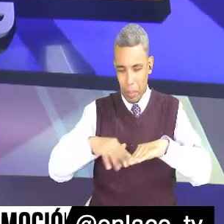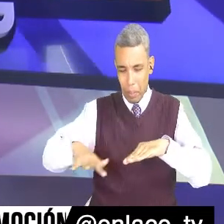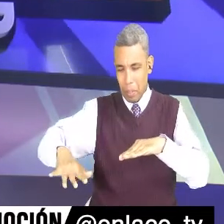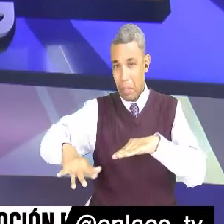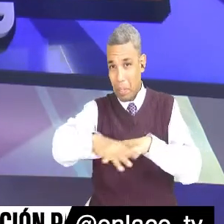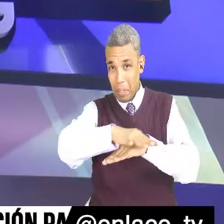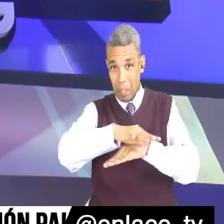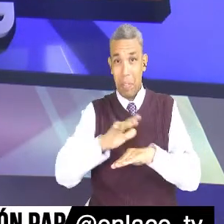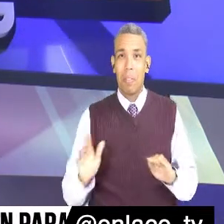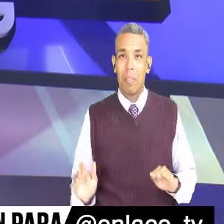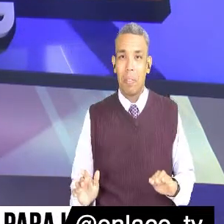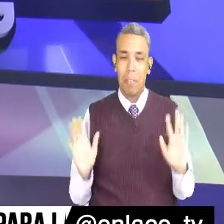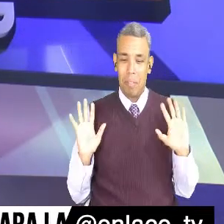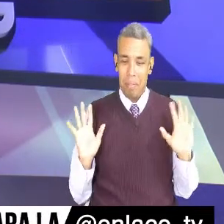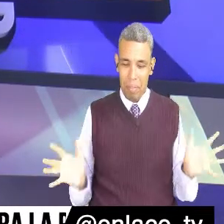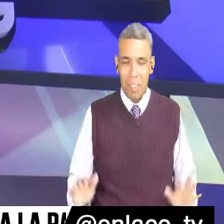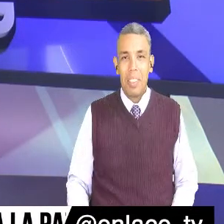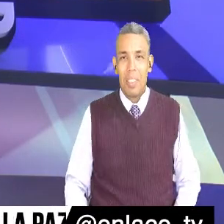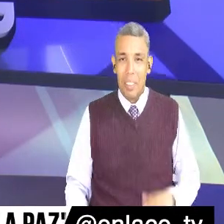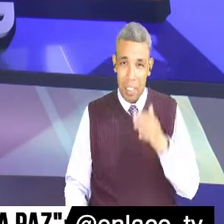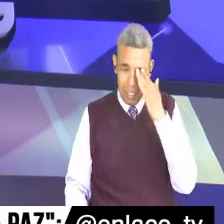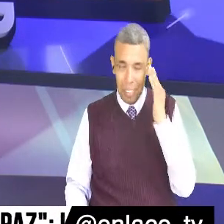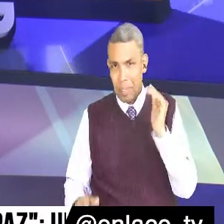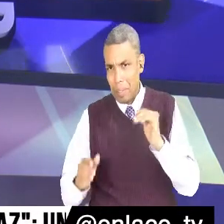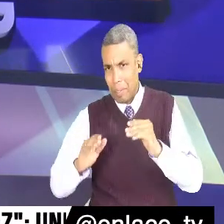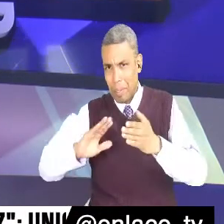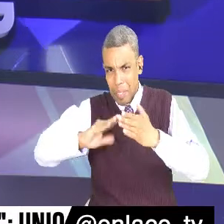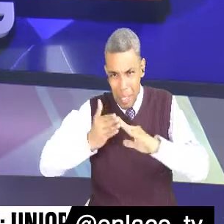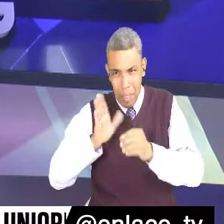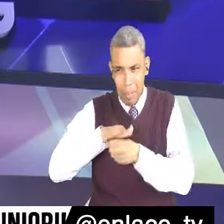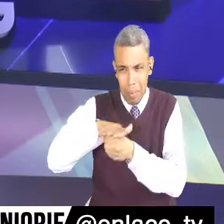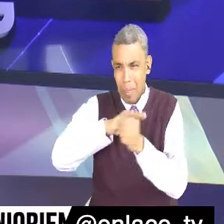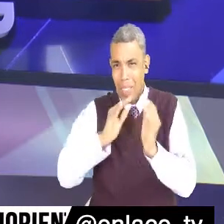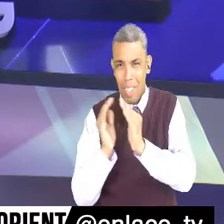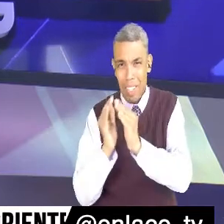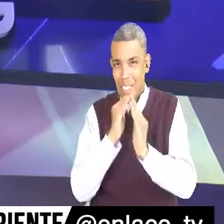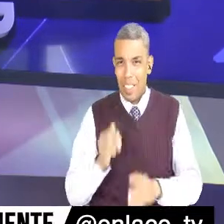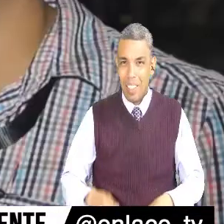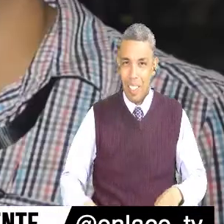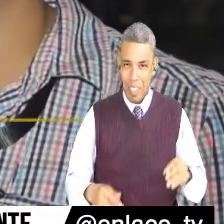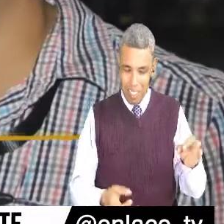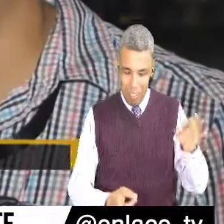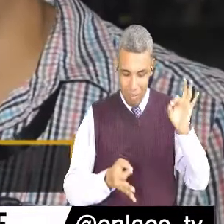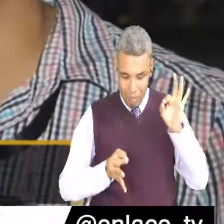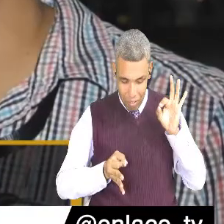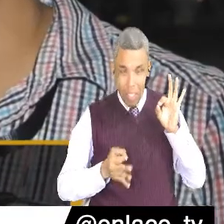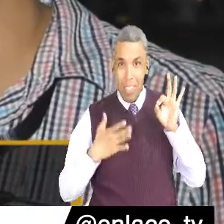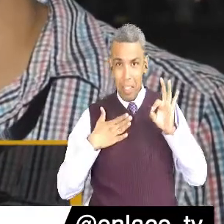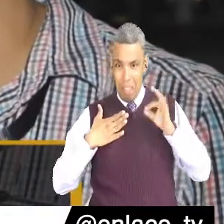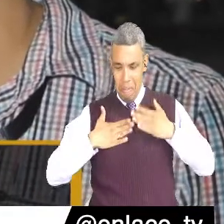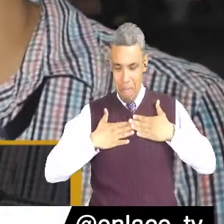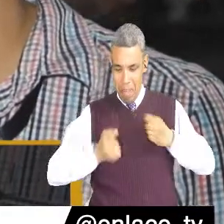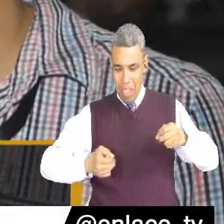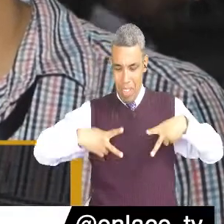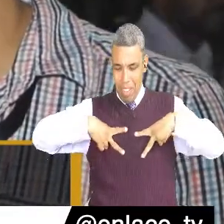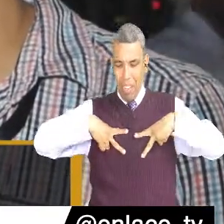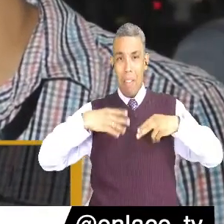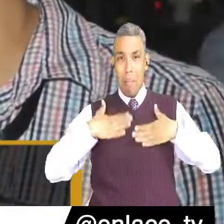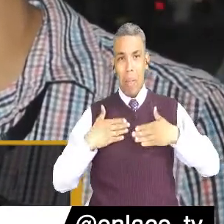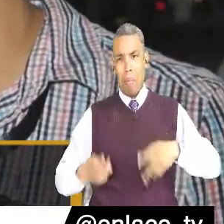Victoria de la Comuna 1 también recibió de forma oficial las respectivas resoluciones de legalización. Ahí es donde digo